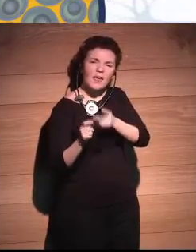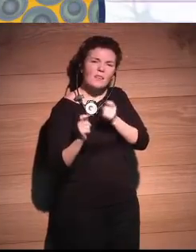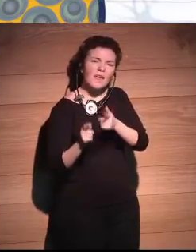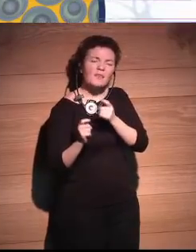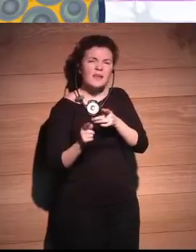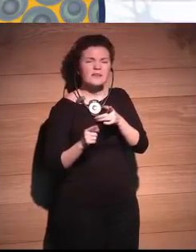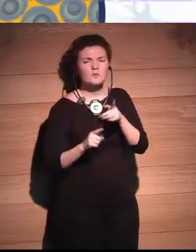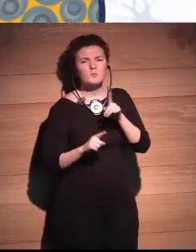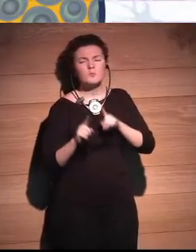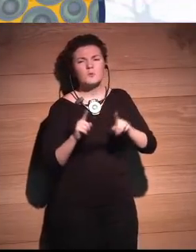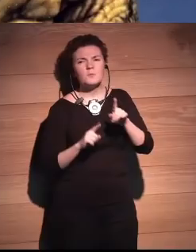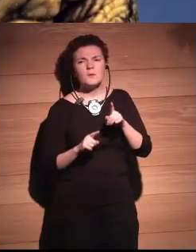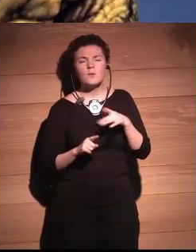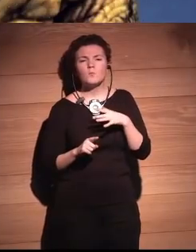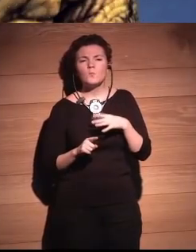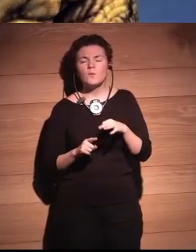pues